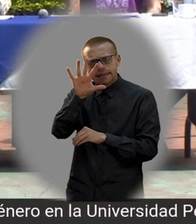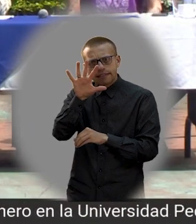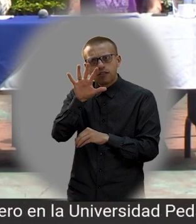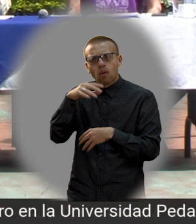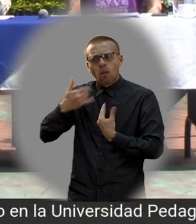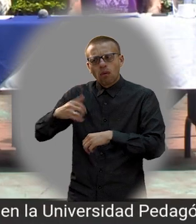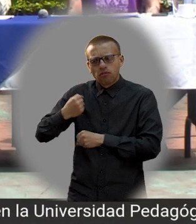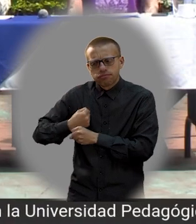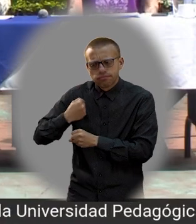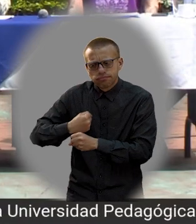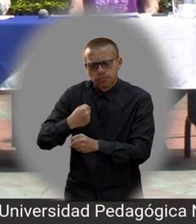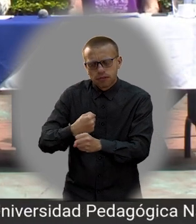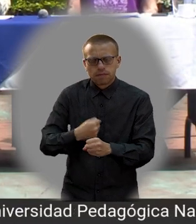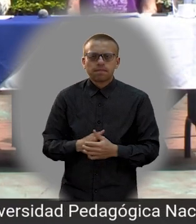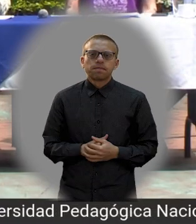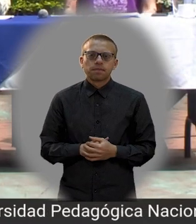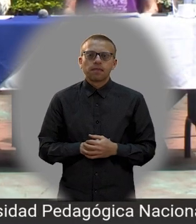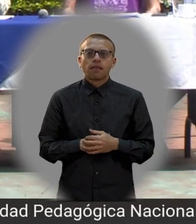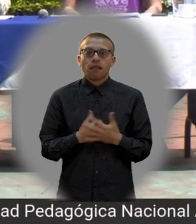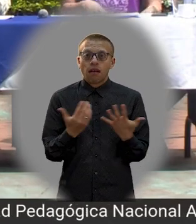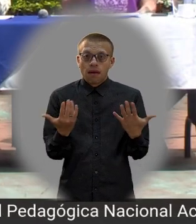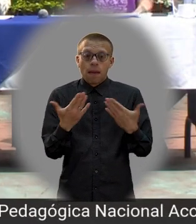con a cada persona,